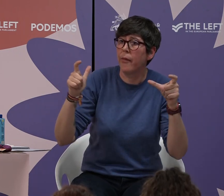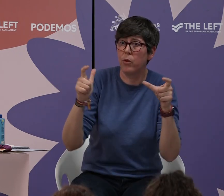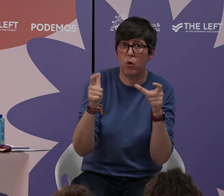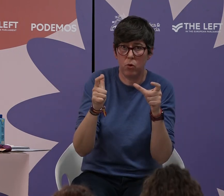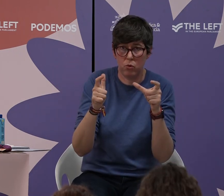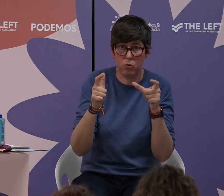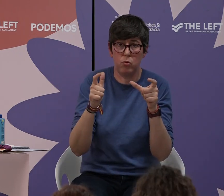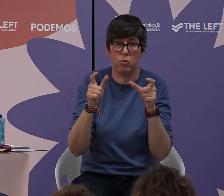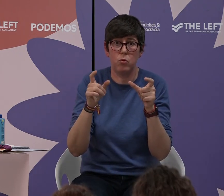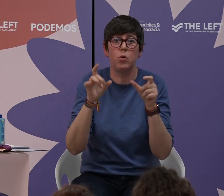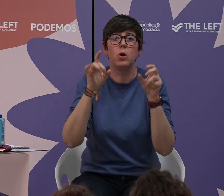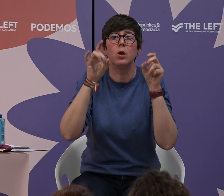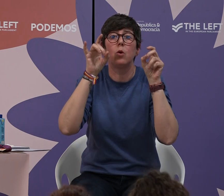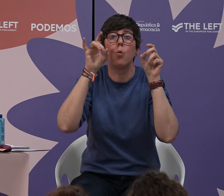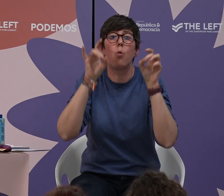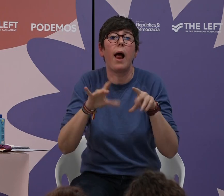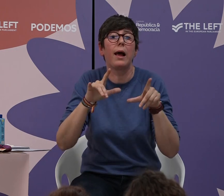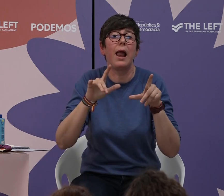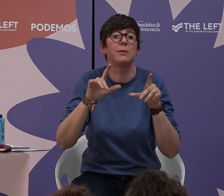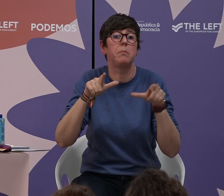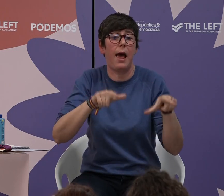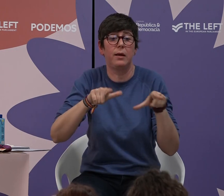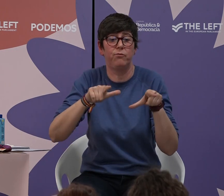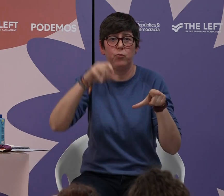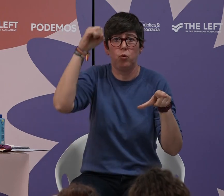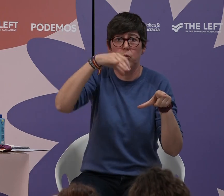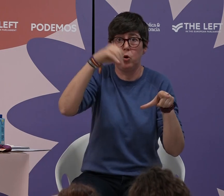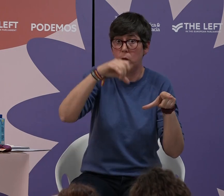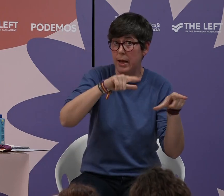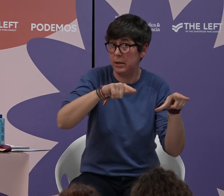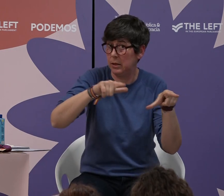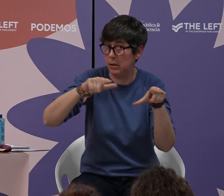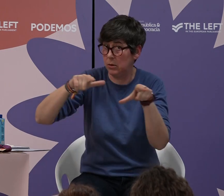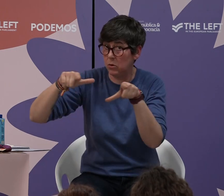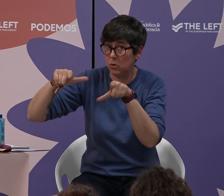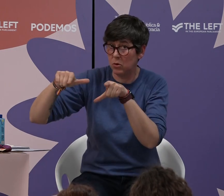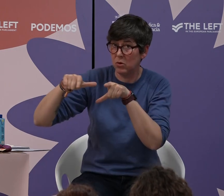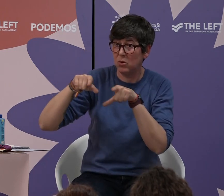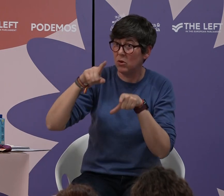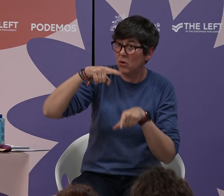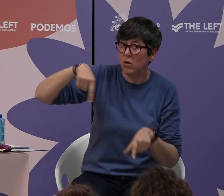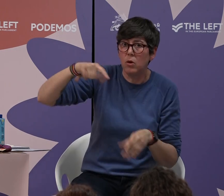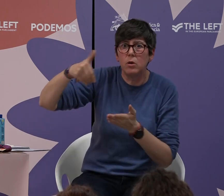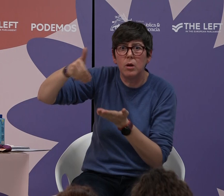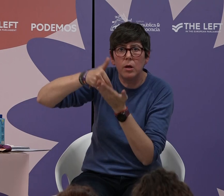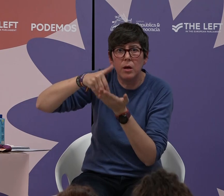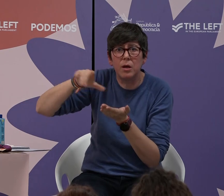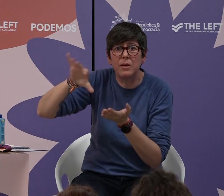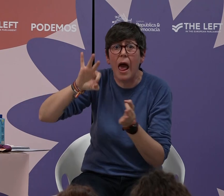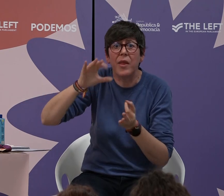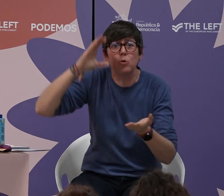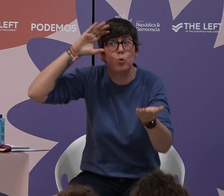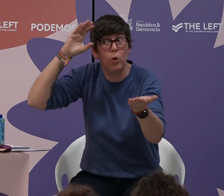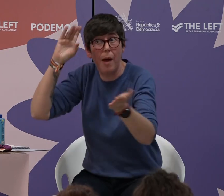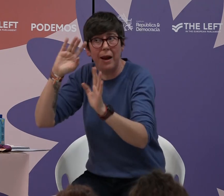los ciudadanos de ese lugar y a consecuencia la despoblación es igual que por ejemplo las placas fotovoltaicas de las